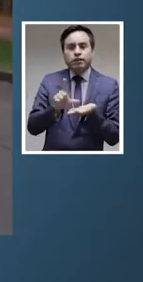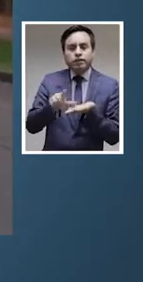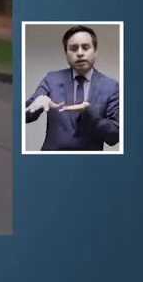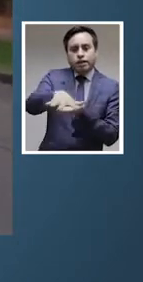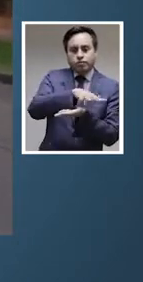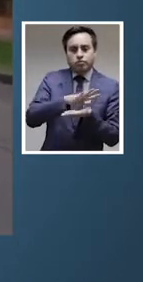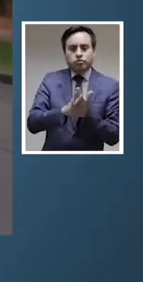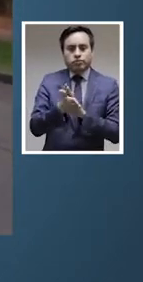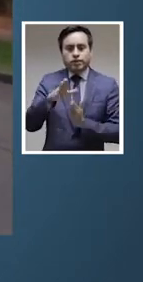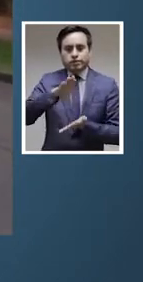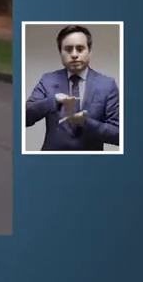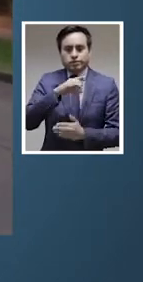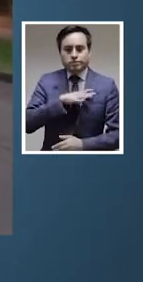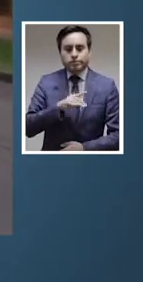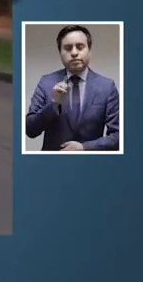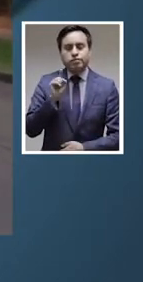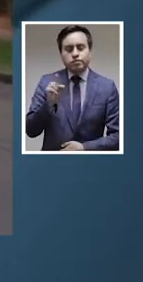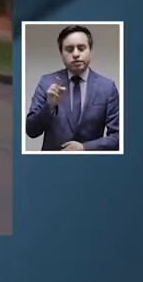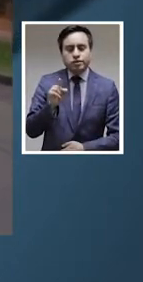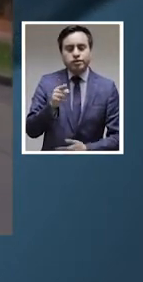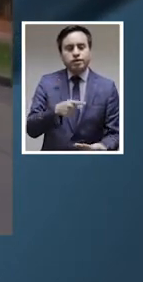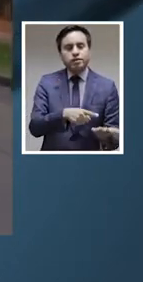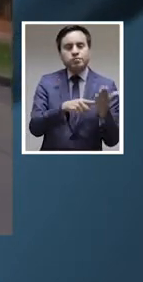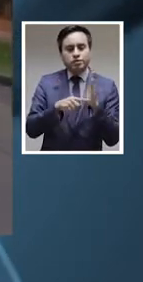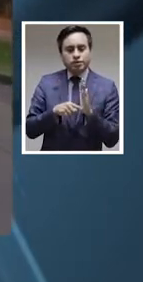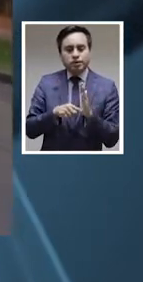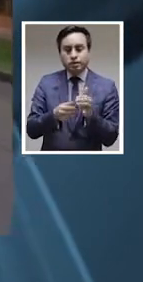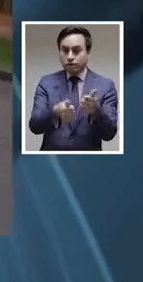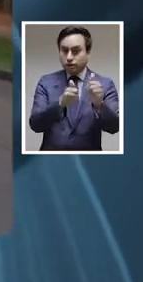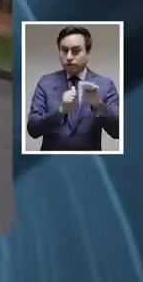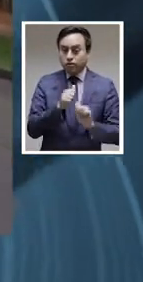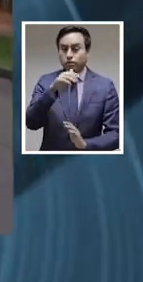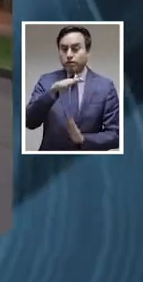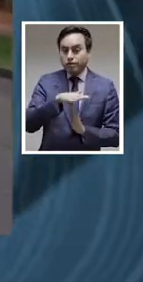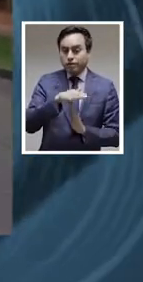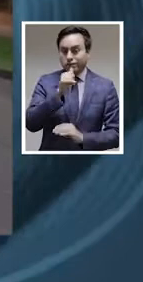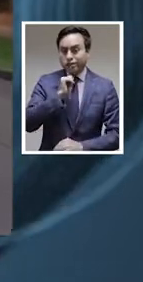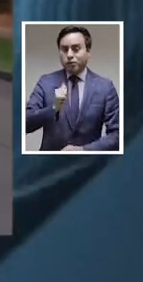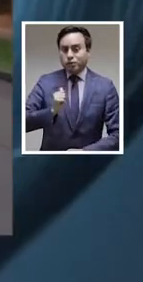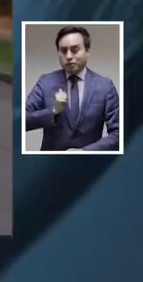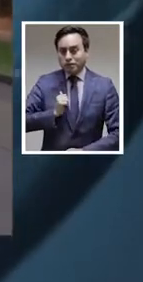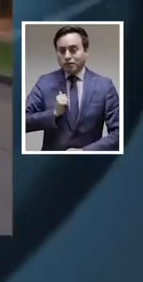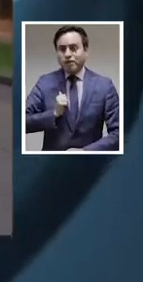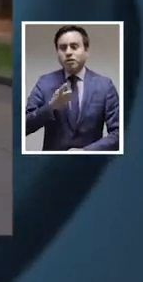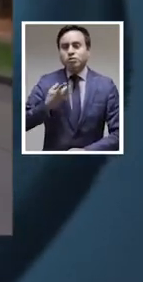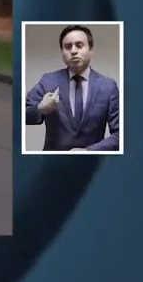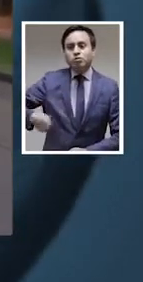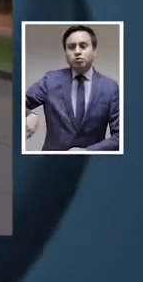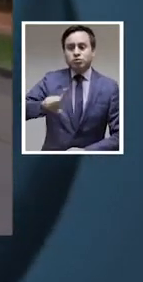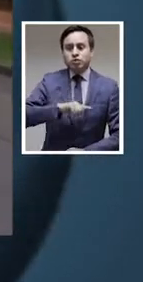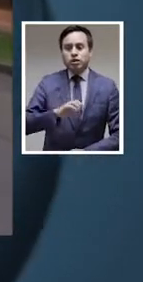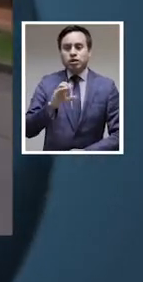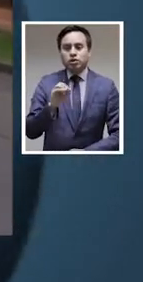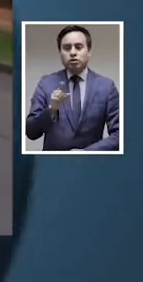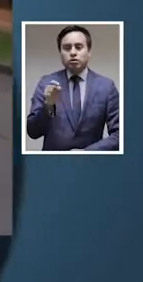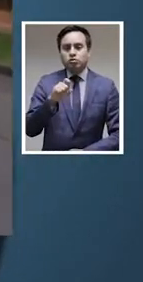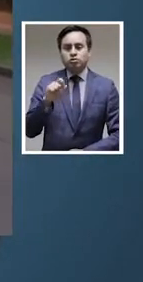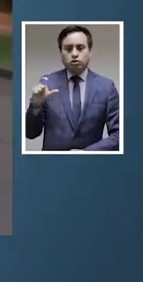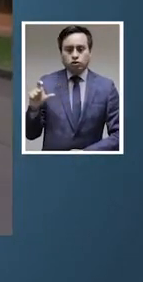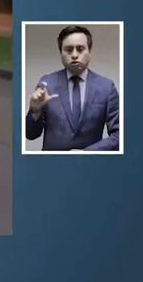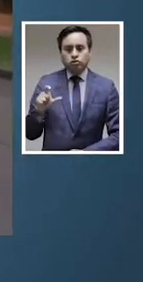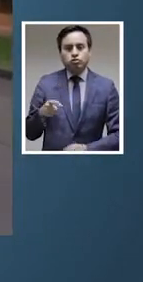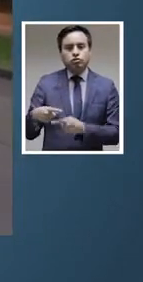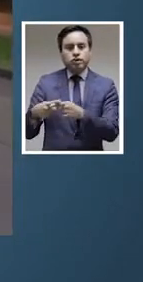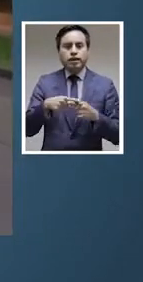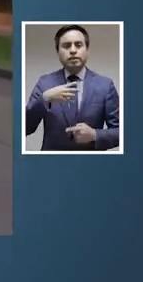país. Eso sí, demuestra que hay algunos desafíos pendientes por cumplir, donde nosotros como COSOC, desde la